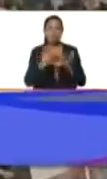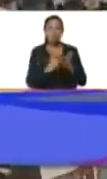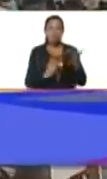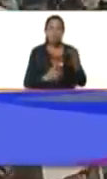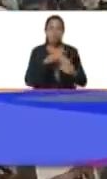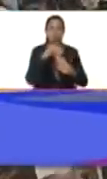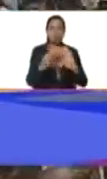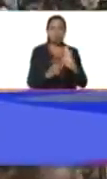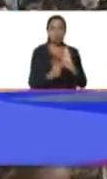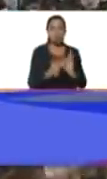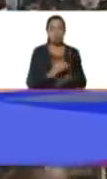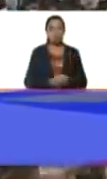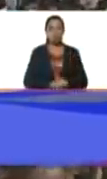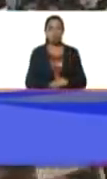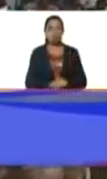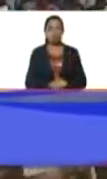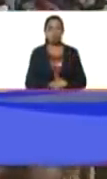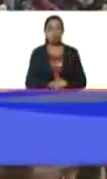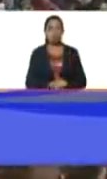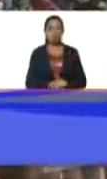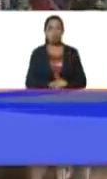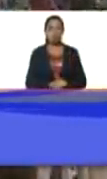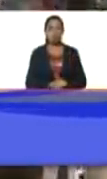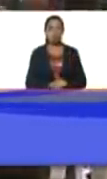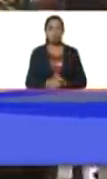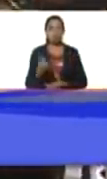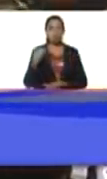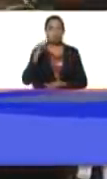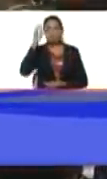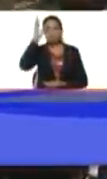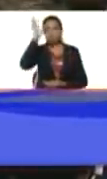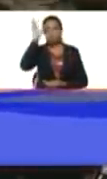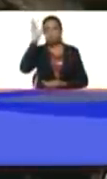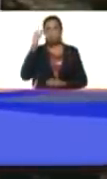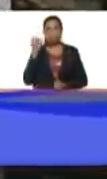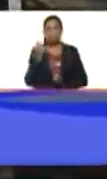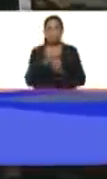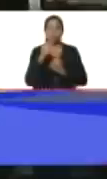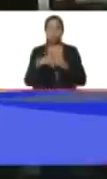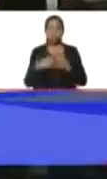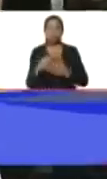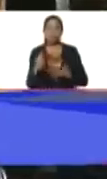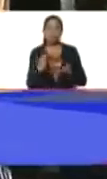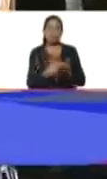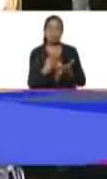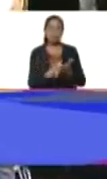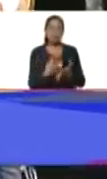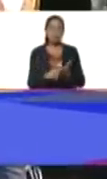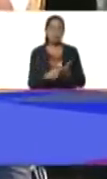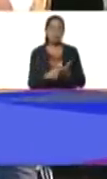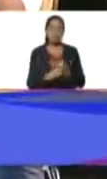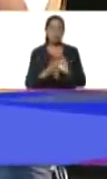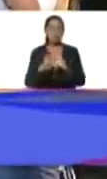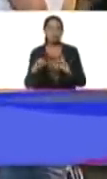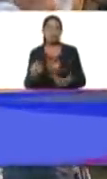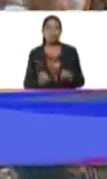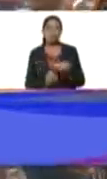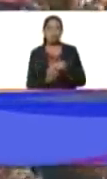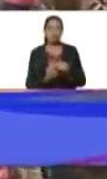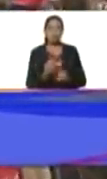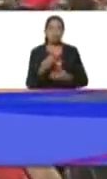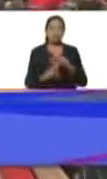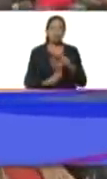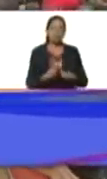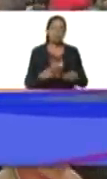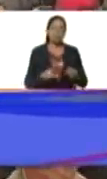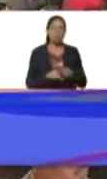concreta para que tengan su capacidad de apoyo financiera y su capacidad de